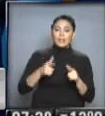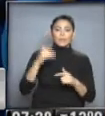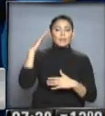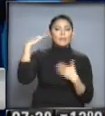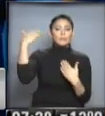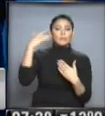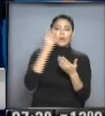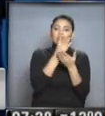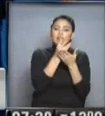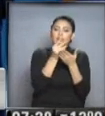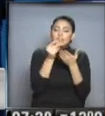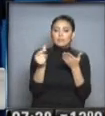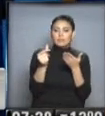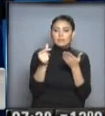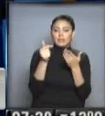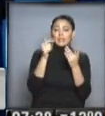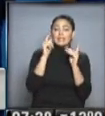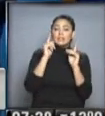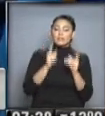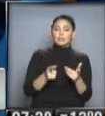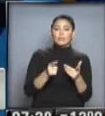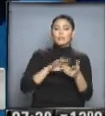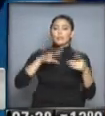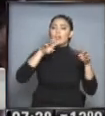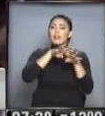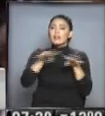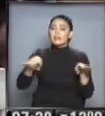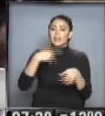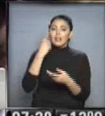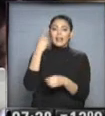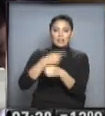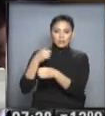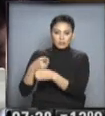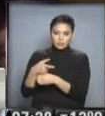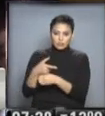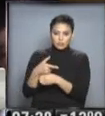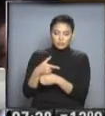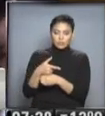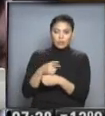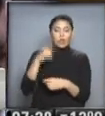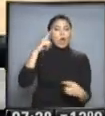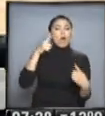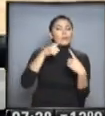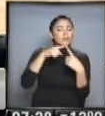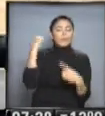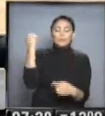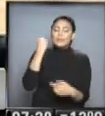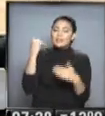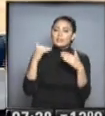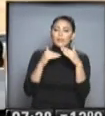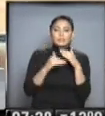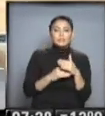capacidad de refinación y por la cobertura que tiene con las redes de estaciones de servicios. Y un objetivo principal